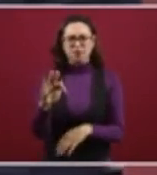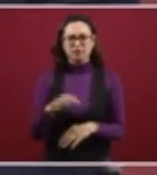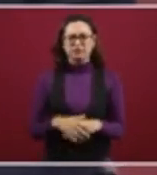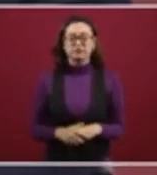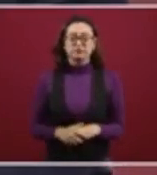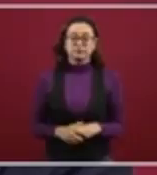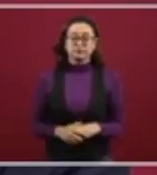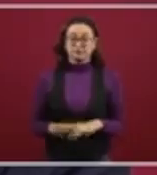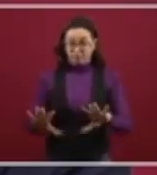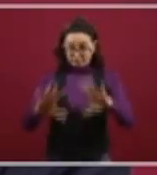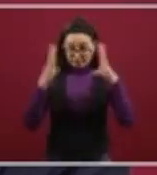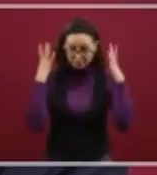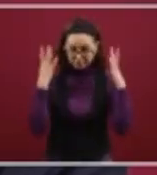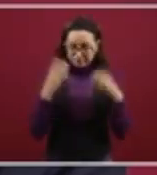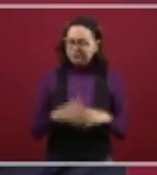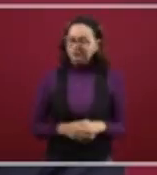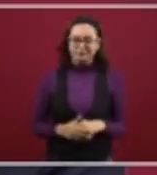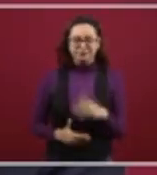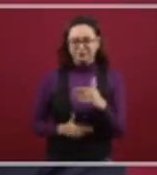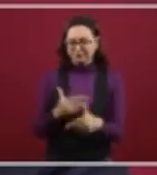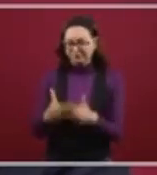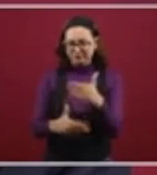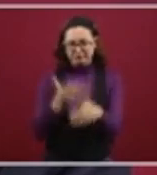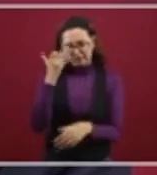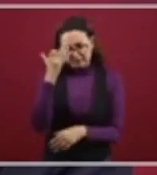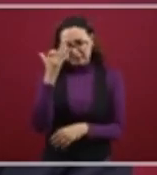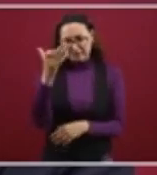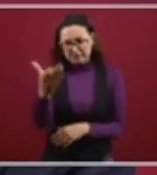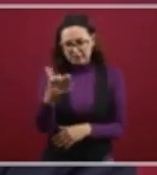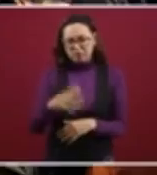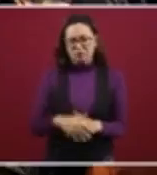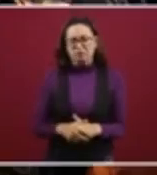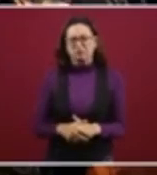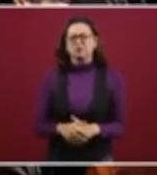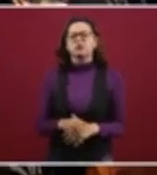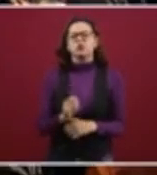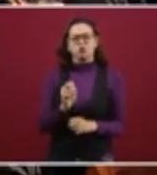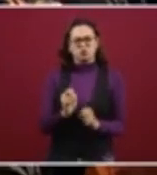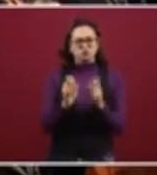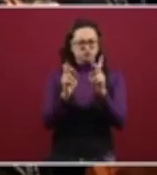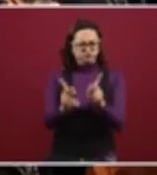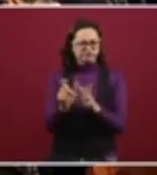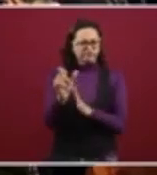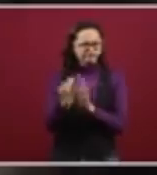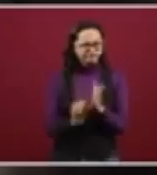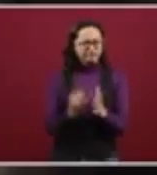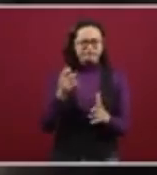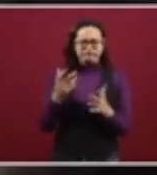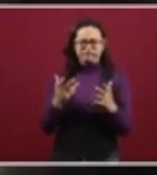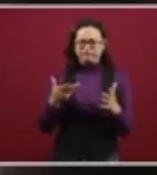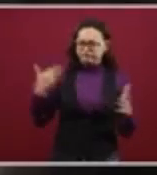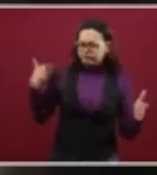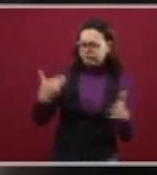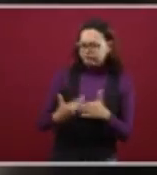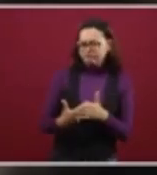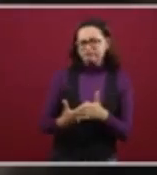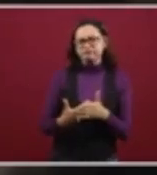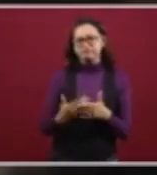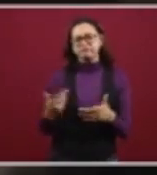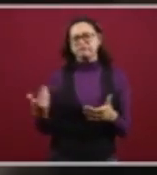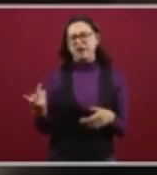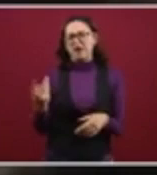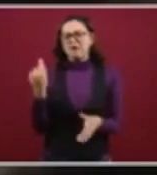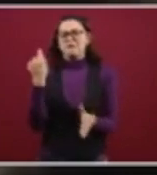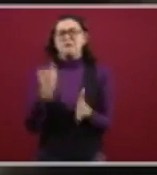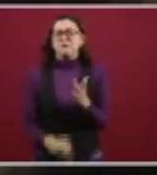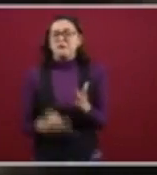lleva tiempo. Entendiendo las causas de fondo, presidente, ¿qué ha faltado en estos 7 meses para frenar la inercia